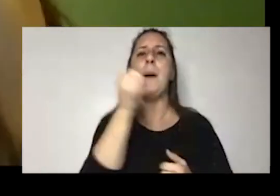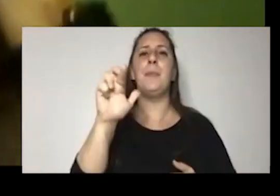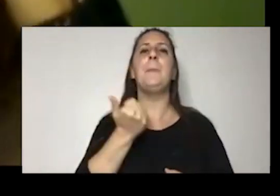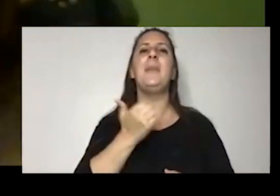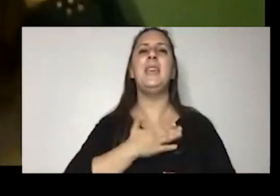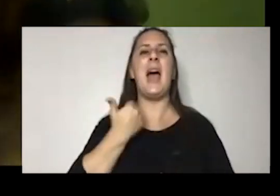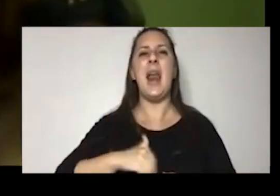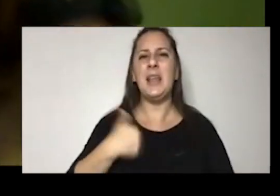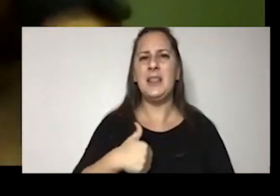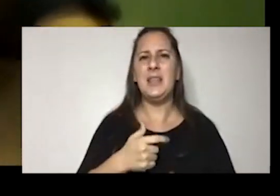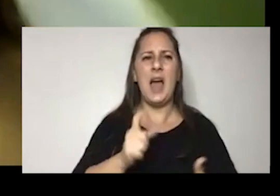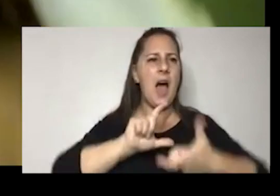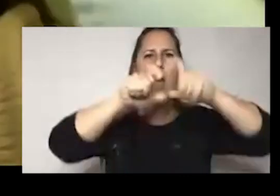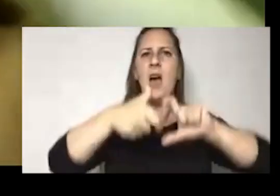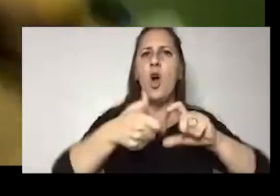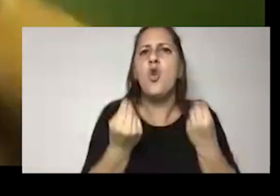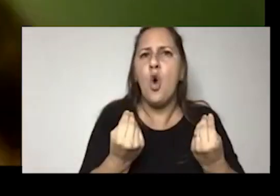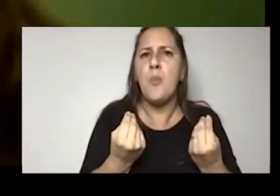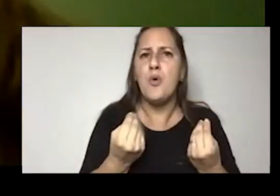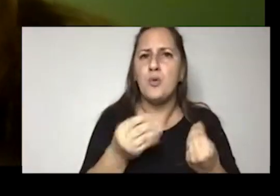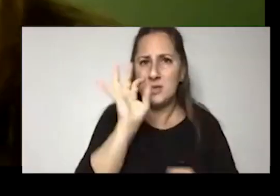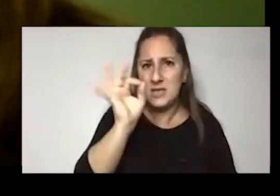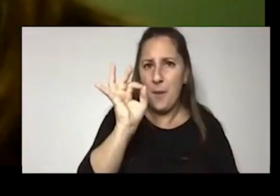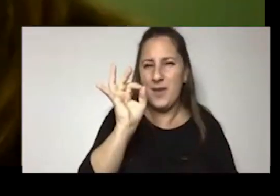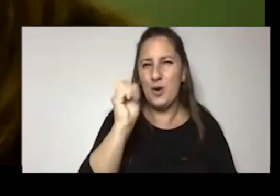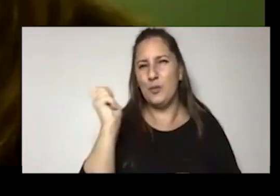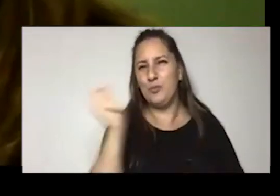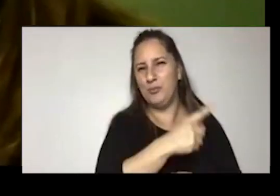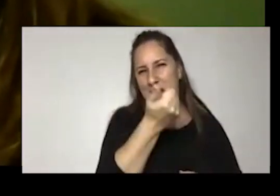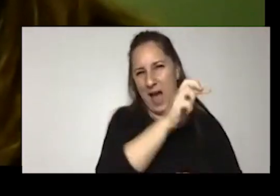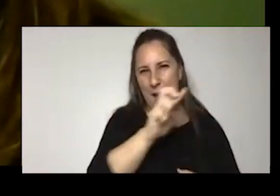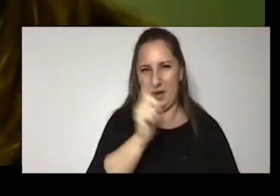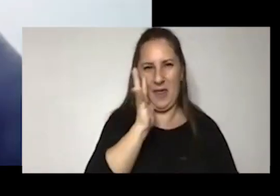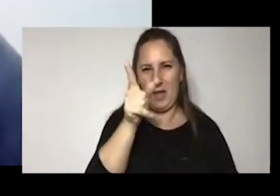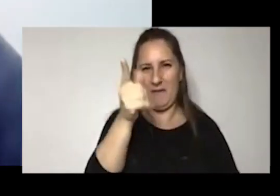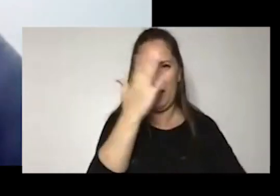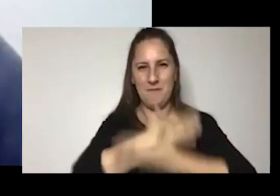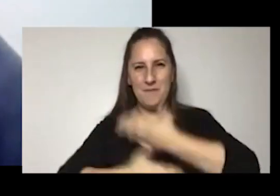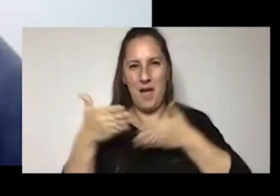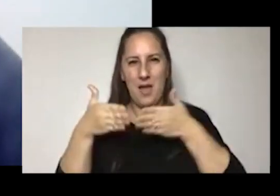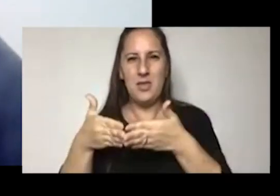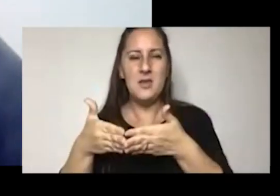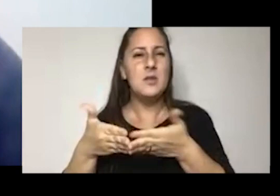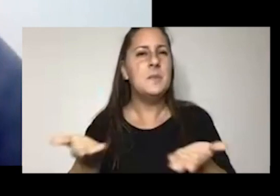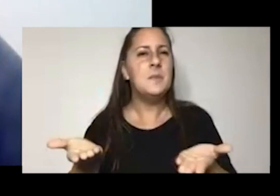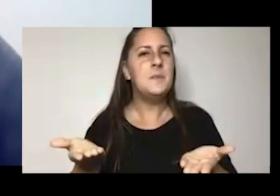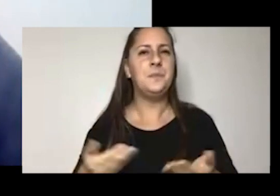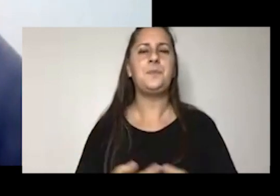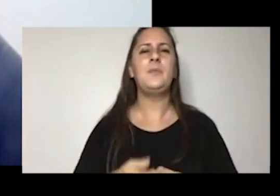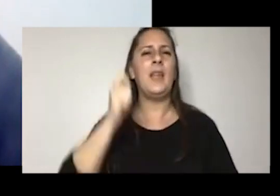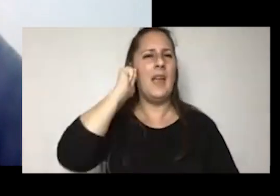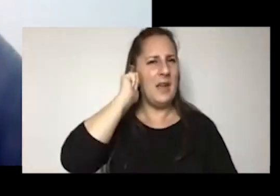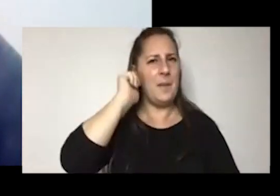sabe César, si es algo más propio en realidad de la aplicación. ¿Es menor de edad? ¿Qué fue lo que mencionó?